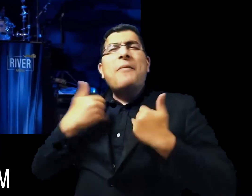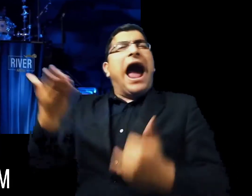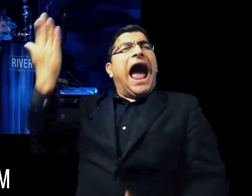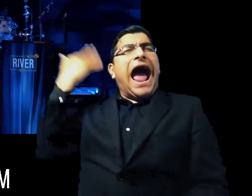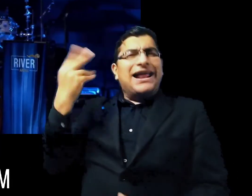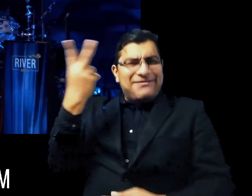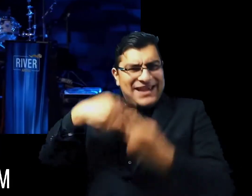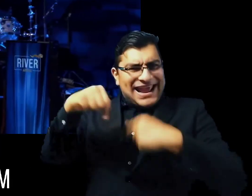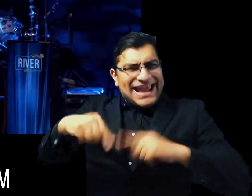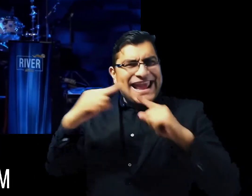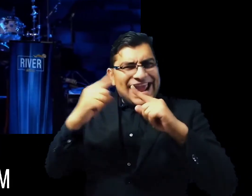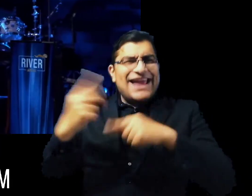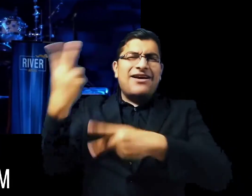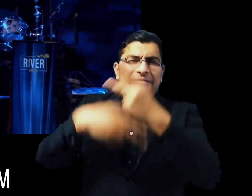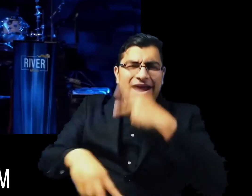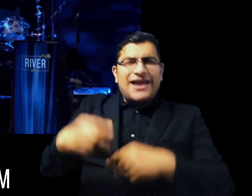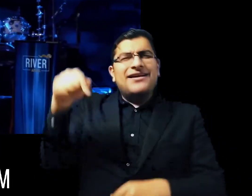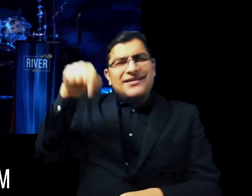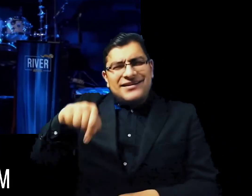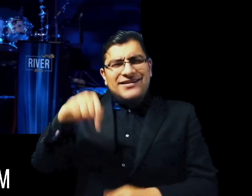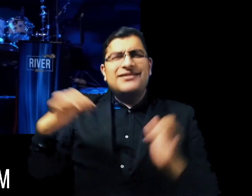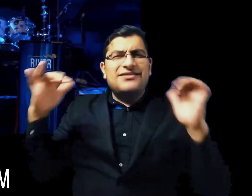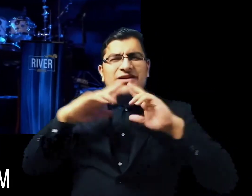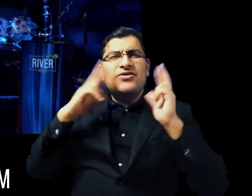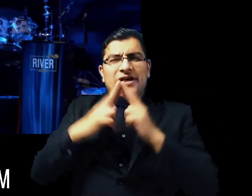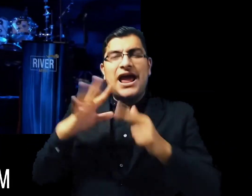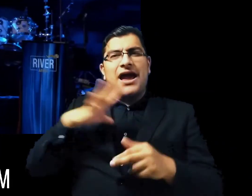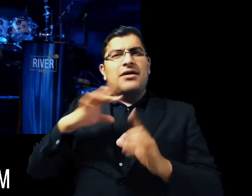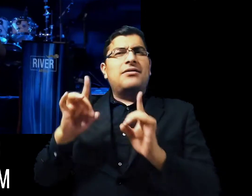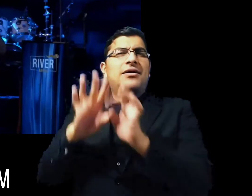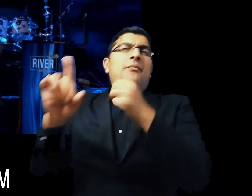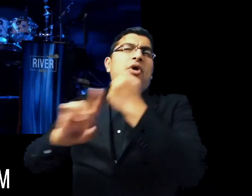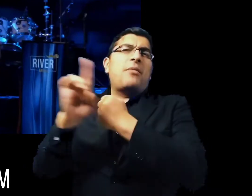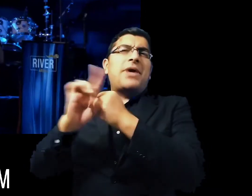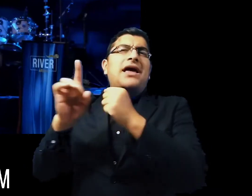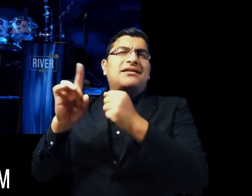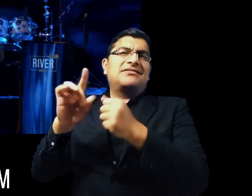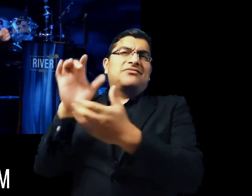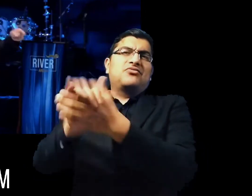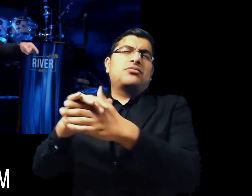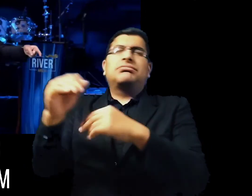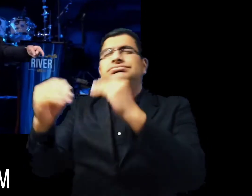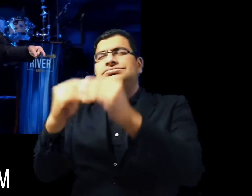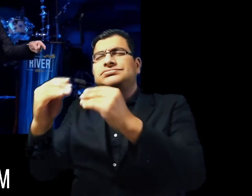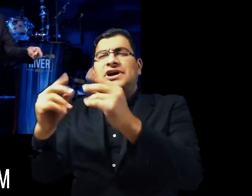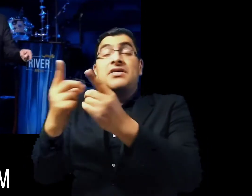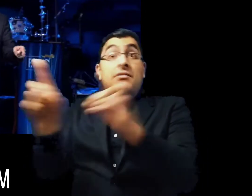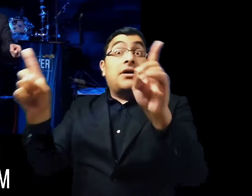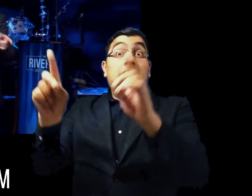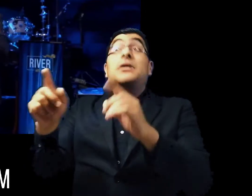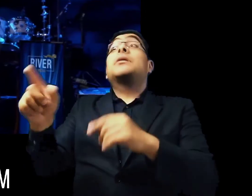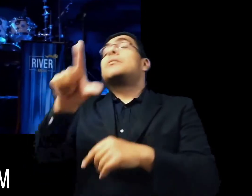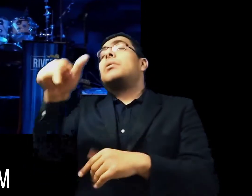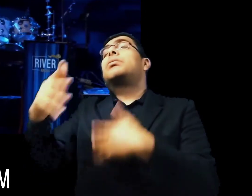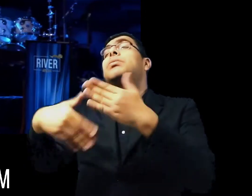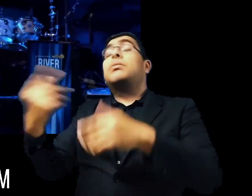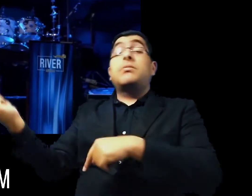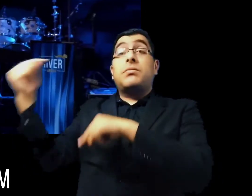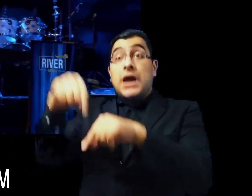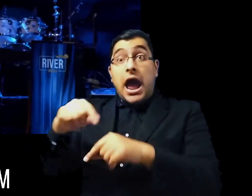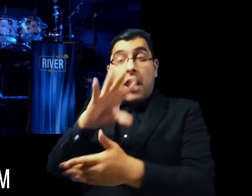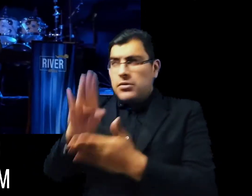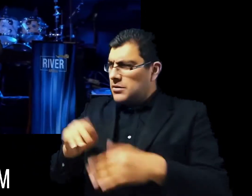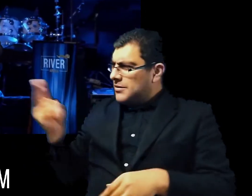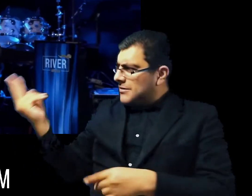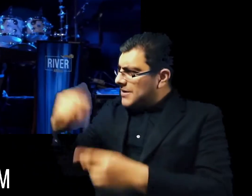congregaba aquí, que tuvo un serio problema matrimonial, se divorció y un día desapareció. Y ahí estaba en la boda, porque resulta que